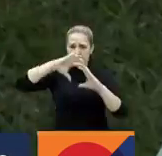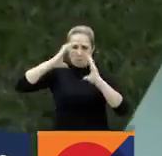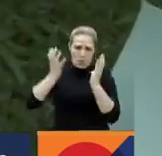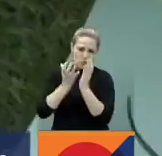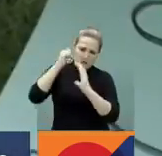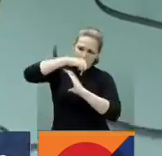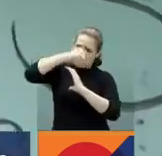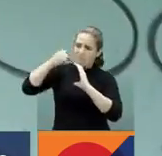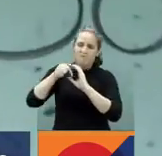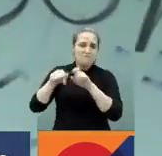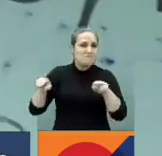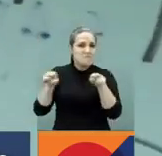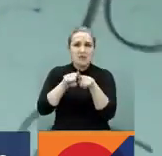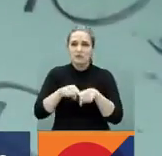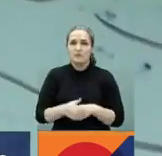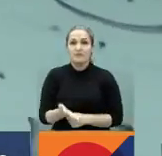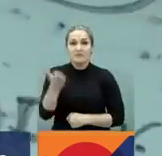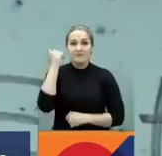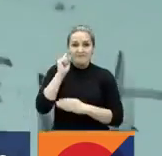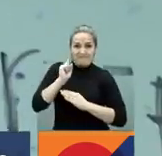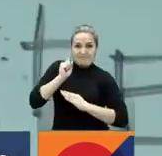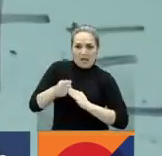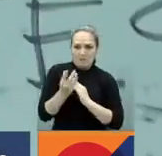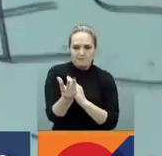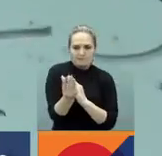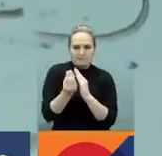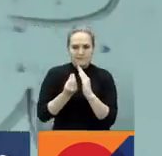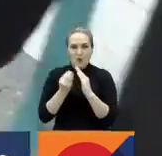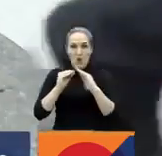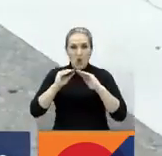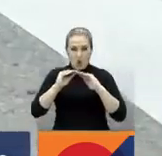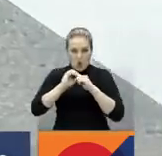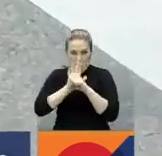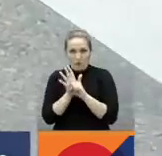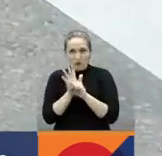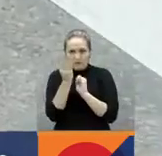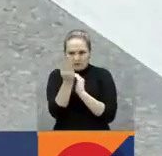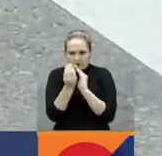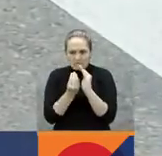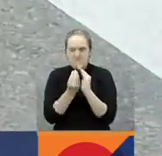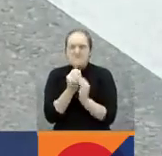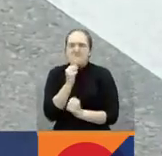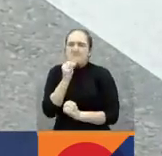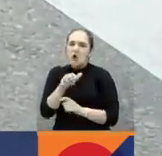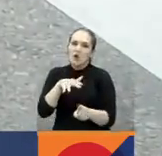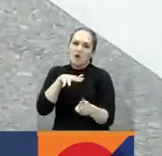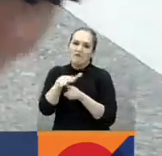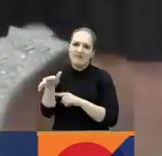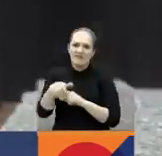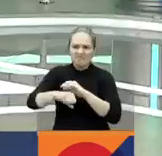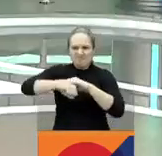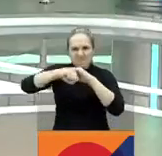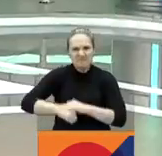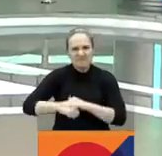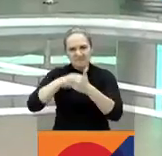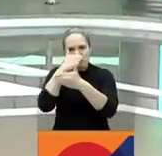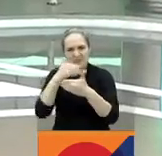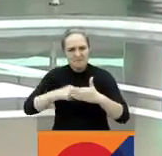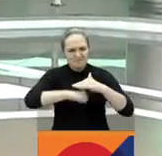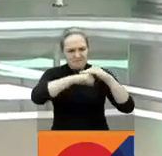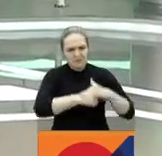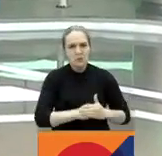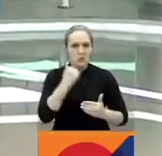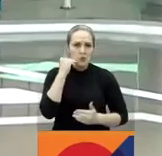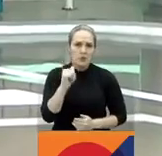mundo. Durante el aislamiento preventivo por la pandemia, las mujeres y los niños fueron los más afectados. Y